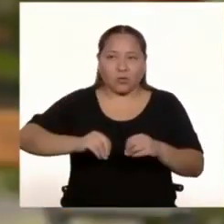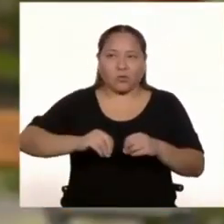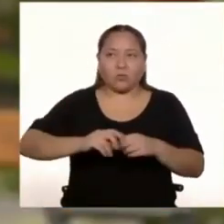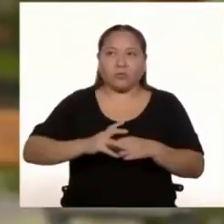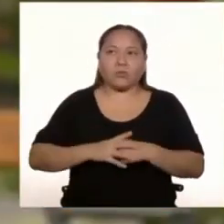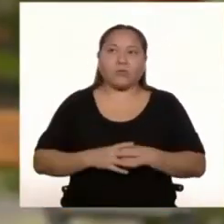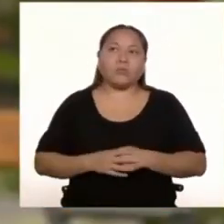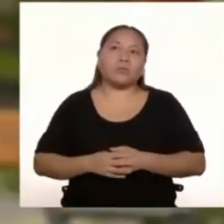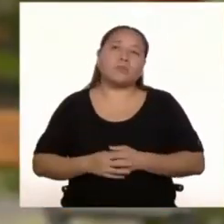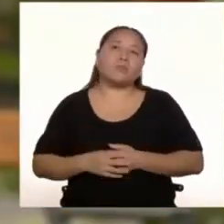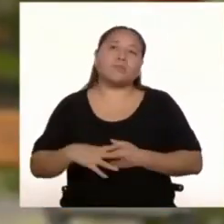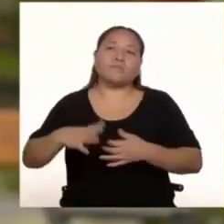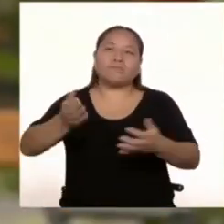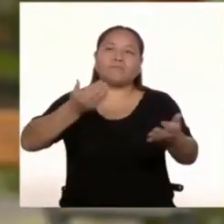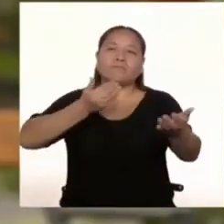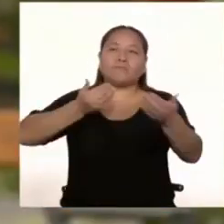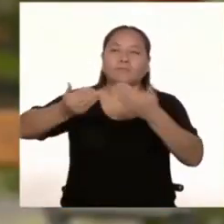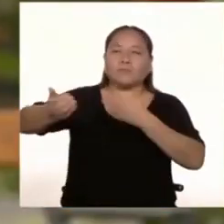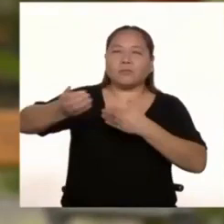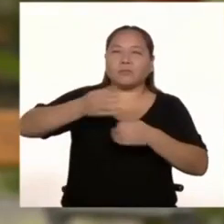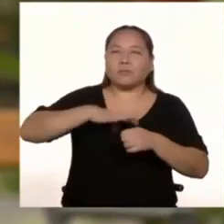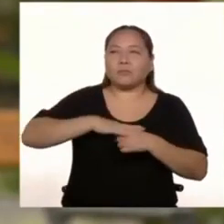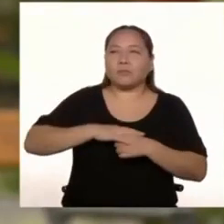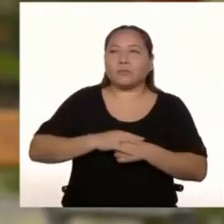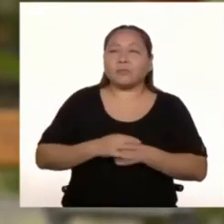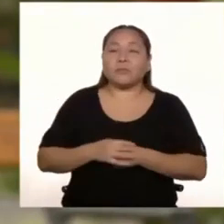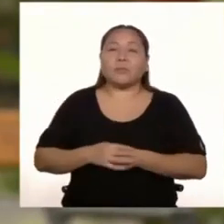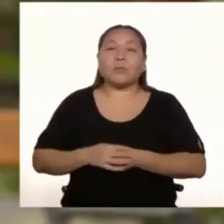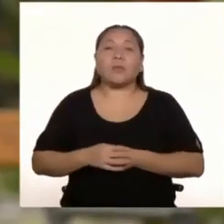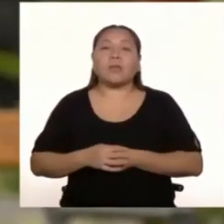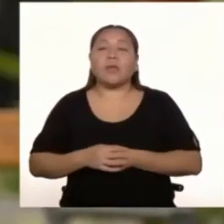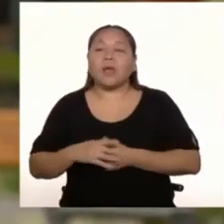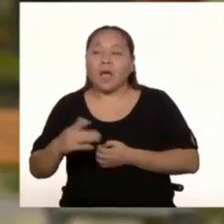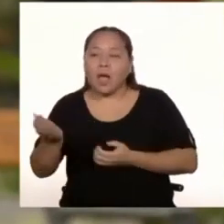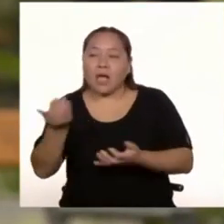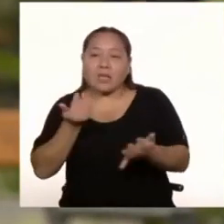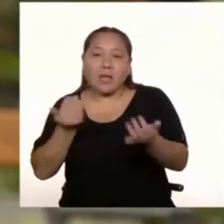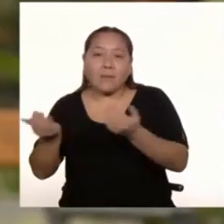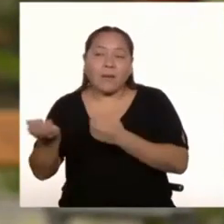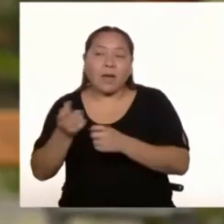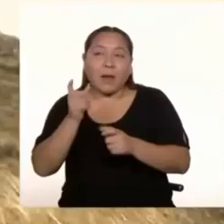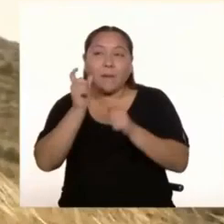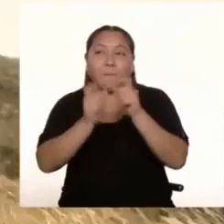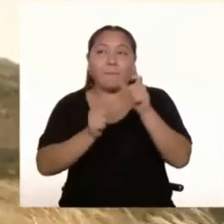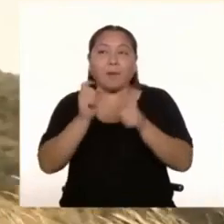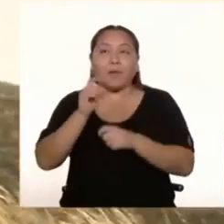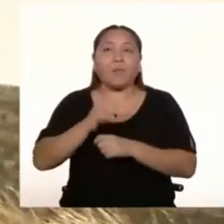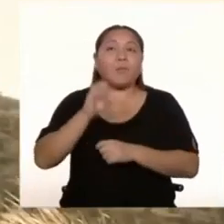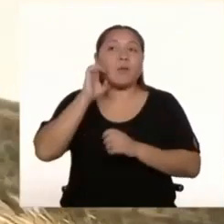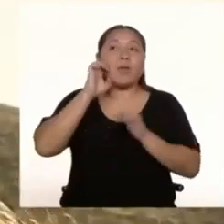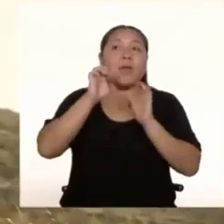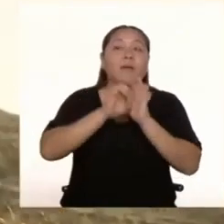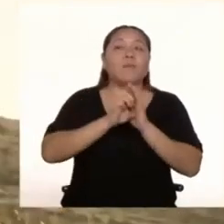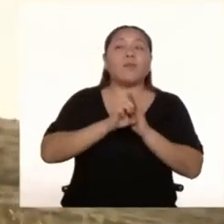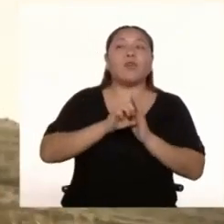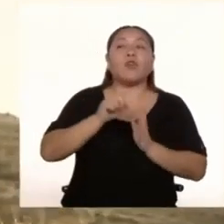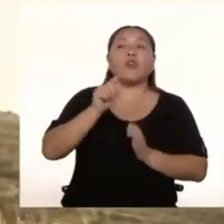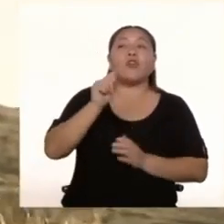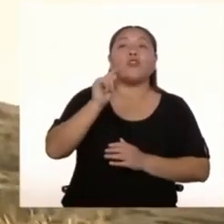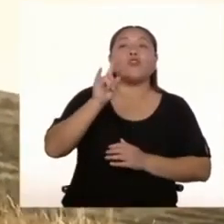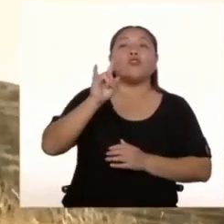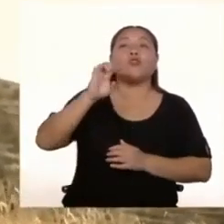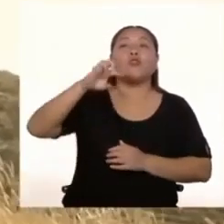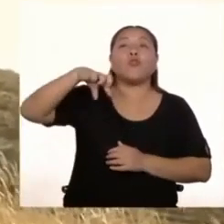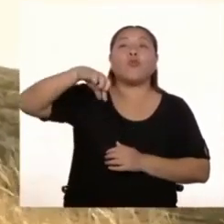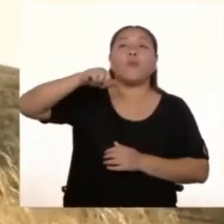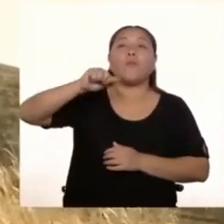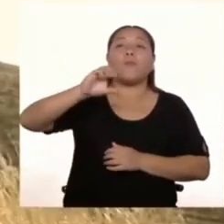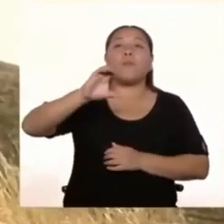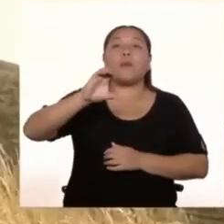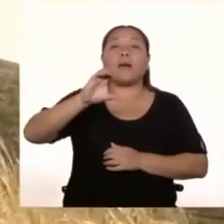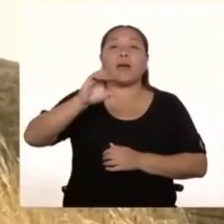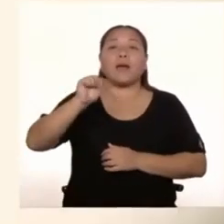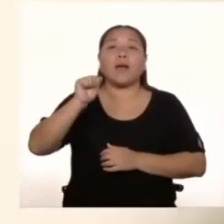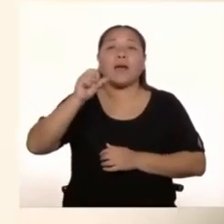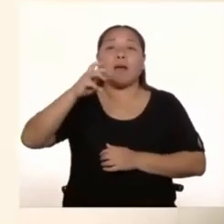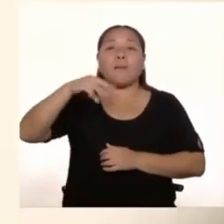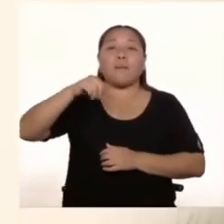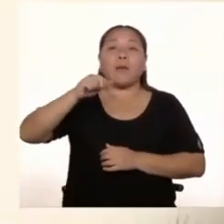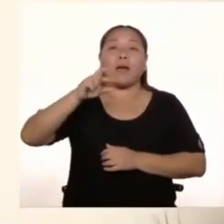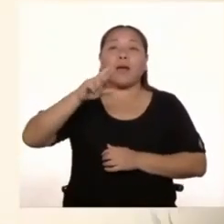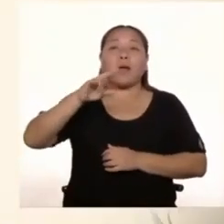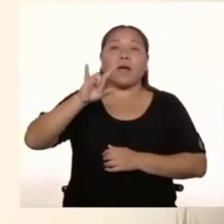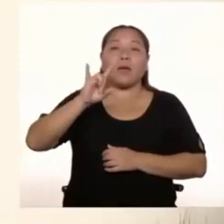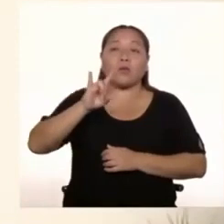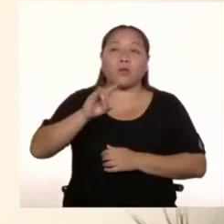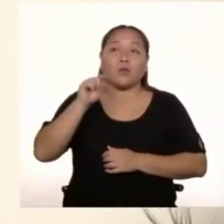a aglutinar a la mayor cantidad de peruanos, como va a ser Túpac Amaru II, ¿no? Es allí donde él es incluido